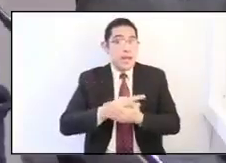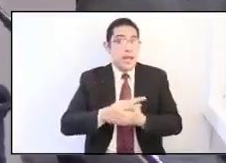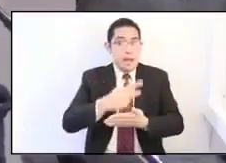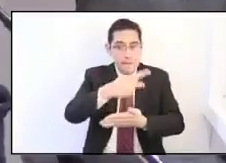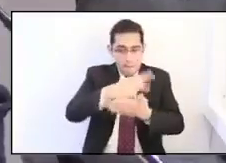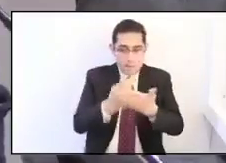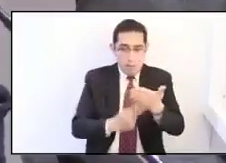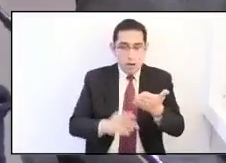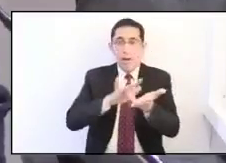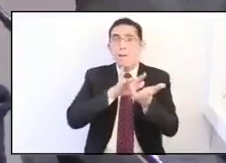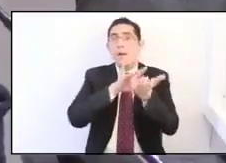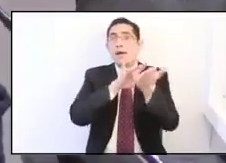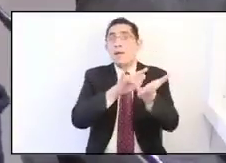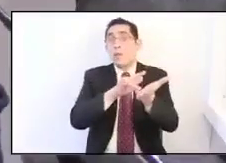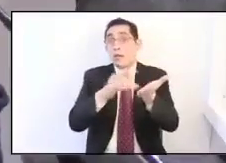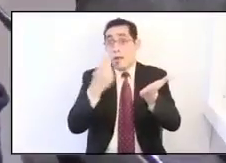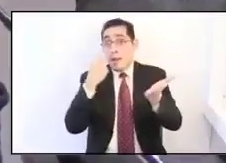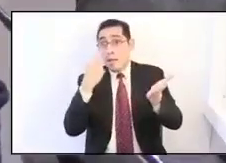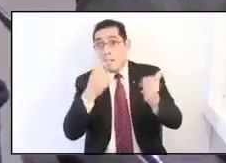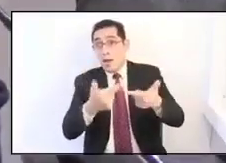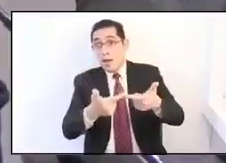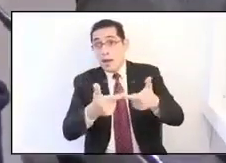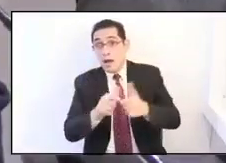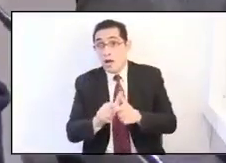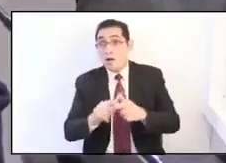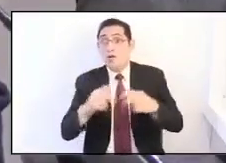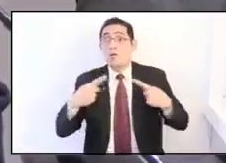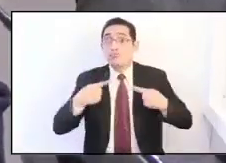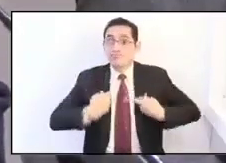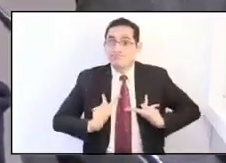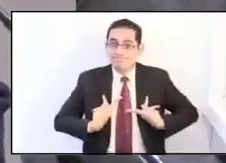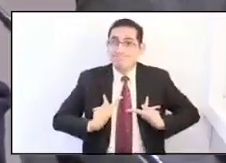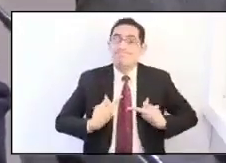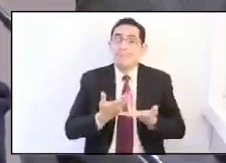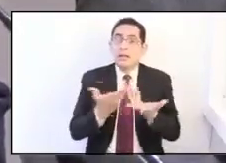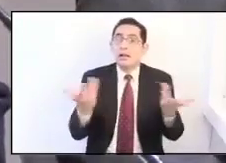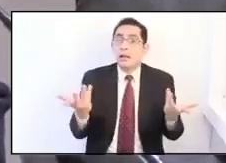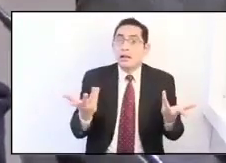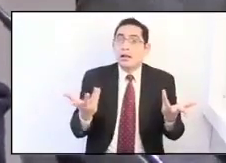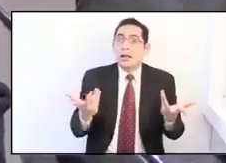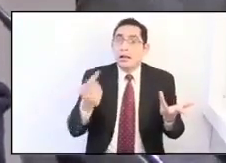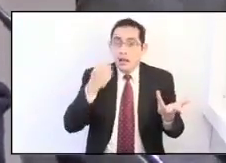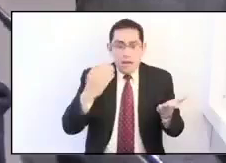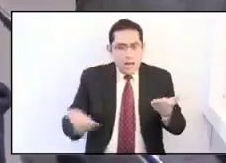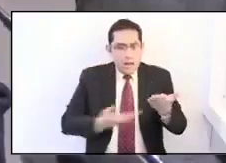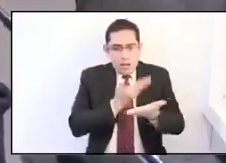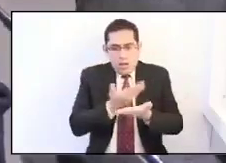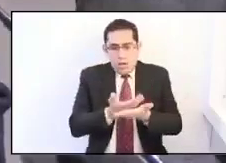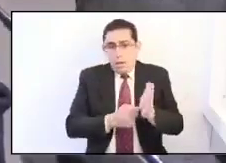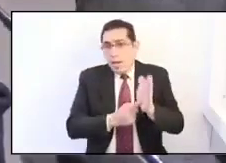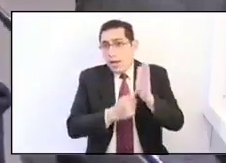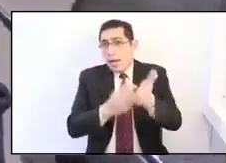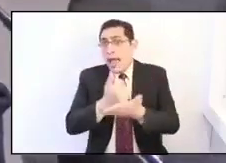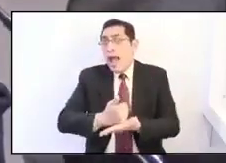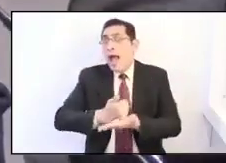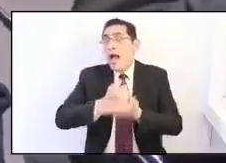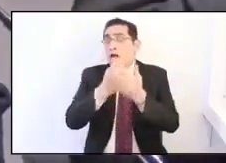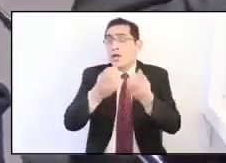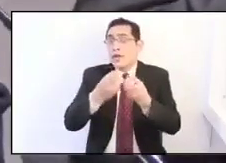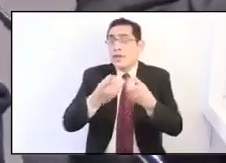e impulso a la vivienda para grupos sociales desprotegidos, con propuestas de carácter ecológico y de desarrollo